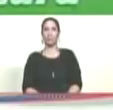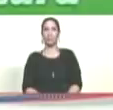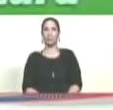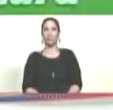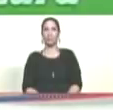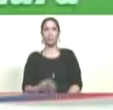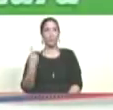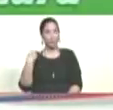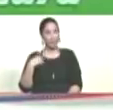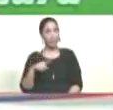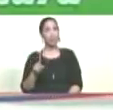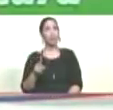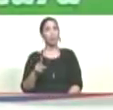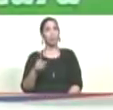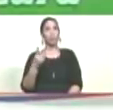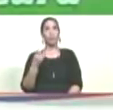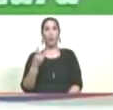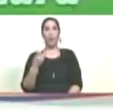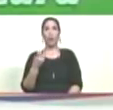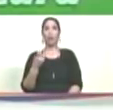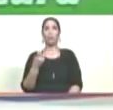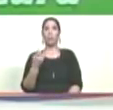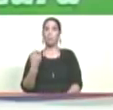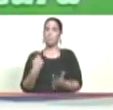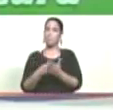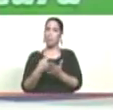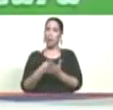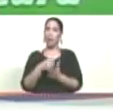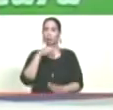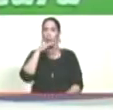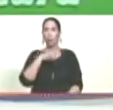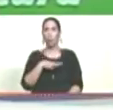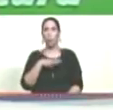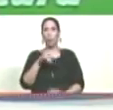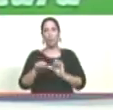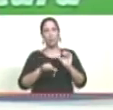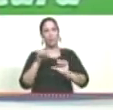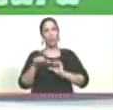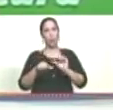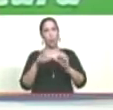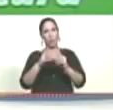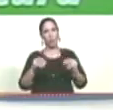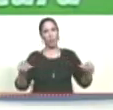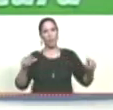Tenemos una deuda histórica de siglos con la tierra y el campo.